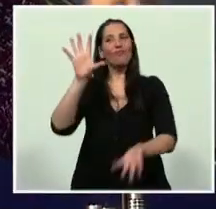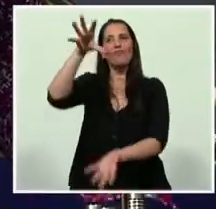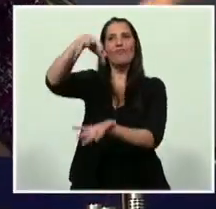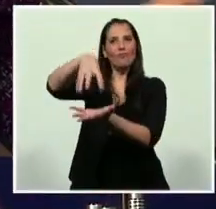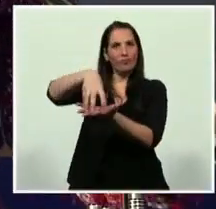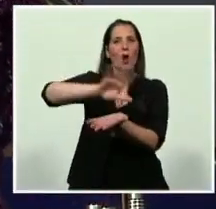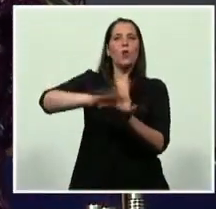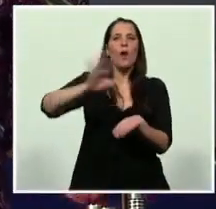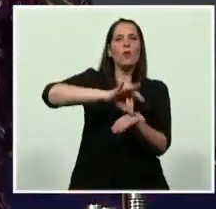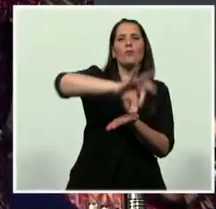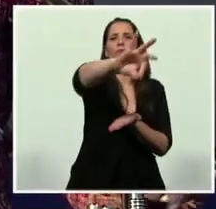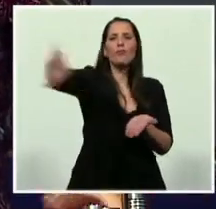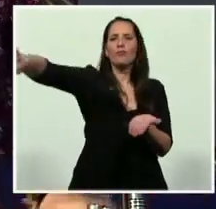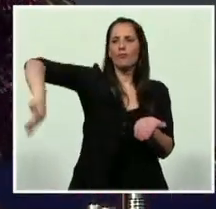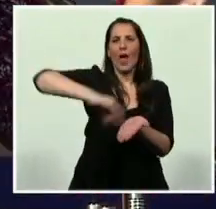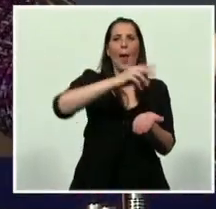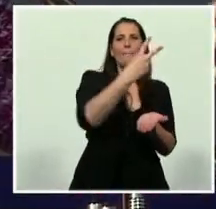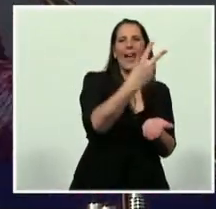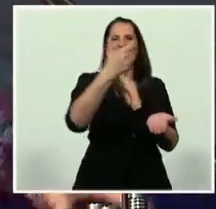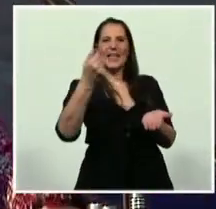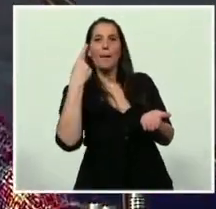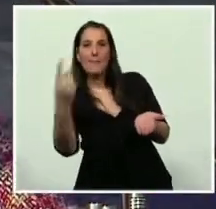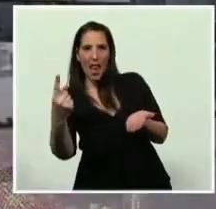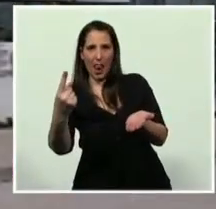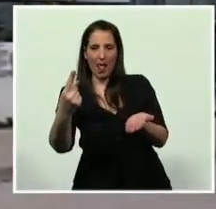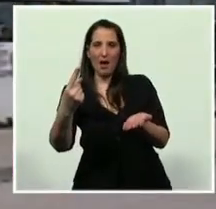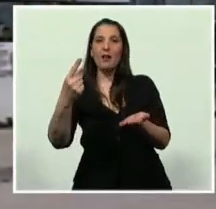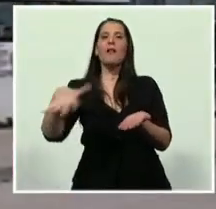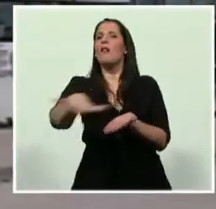estamos presentando hoy, haciendo hoy en Cañuelas.